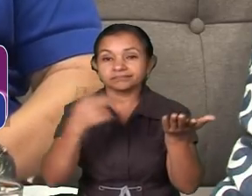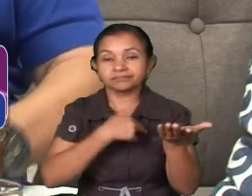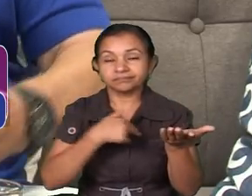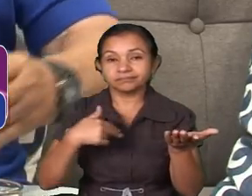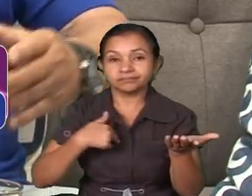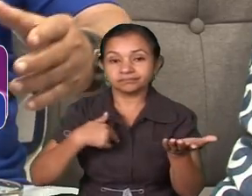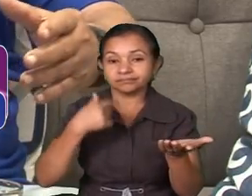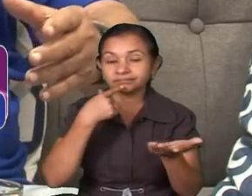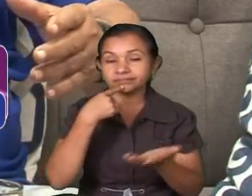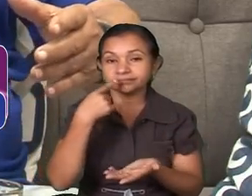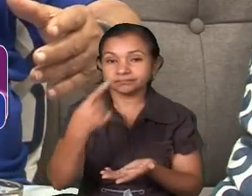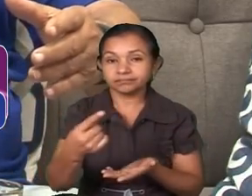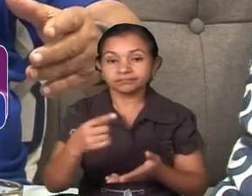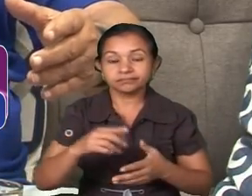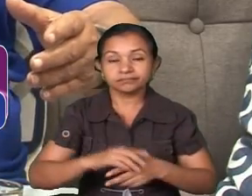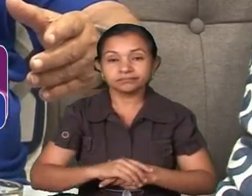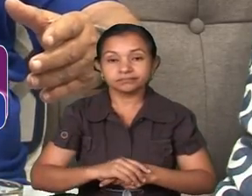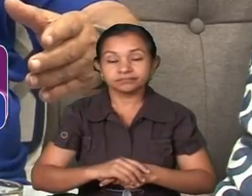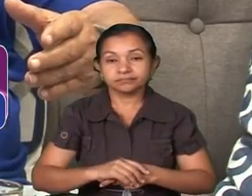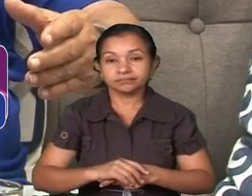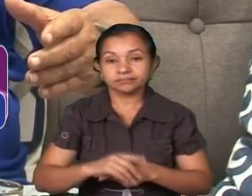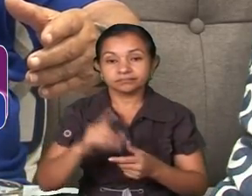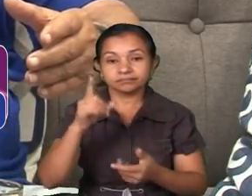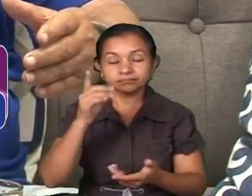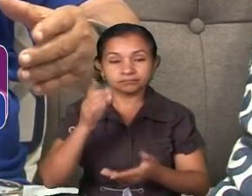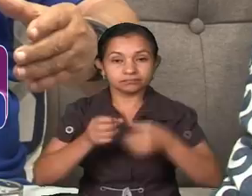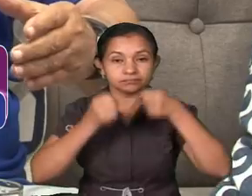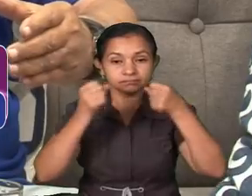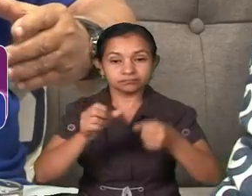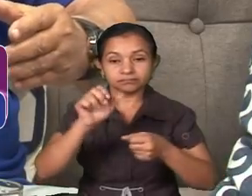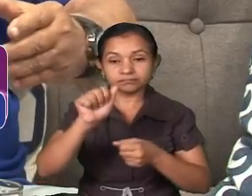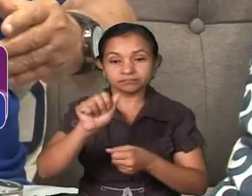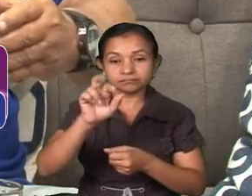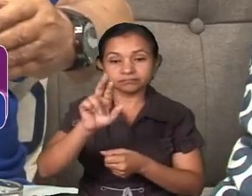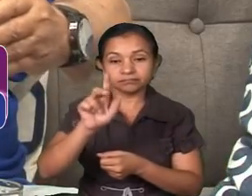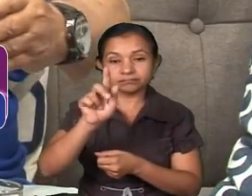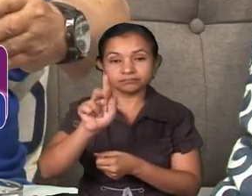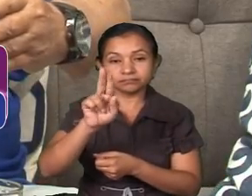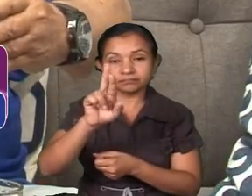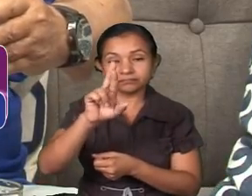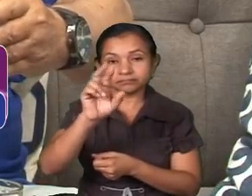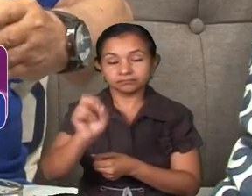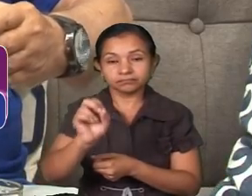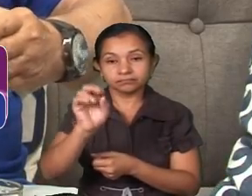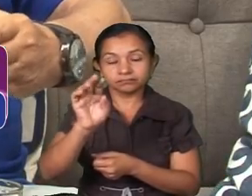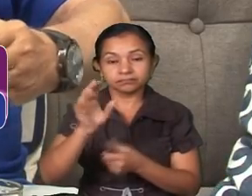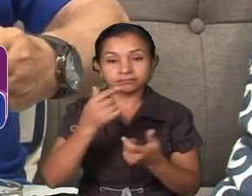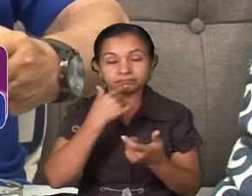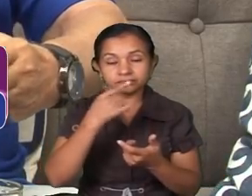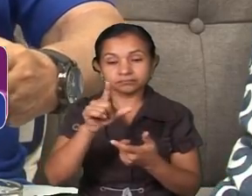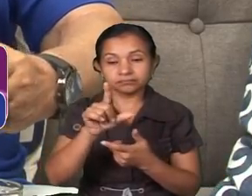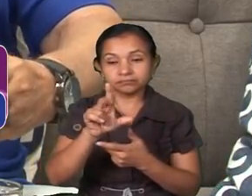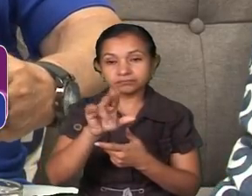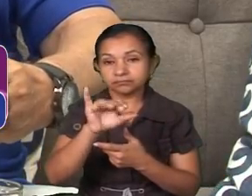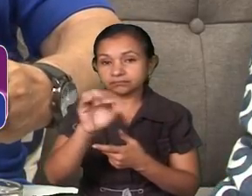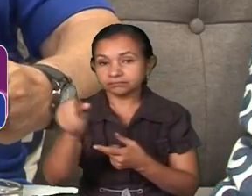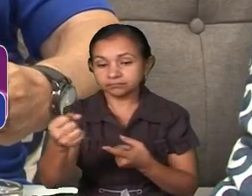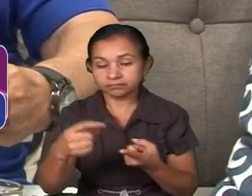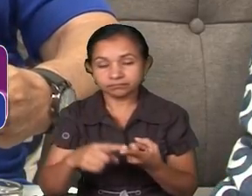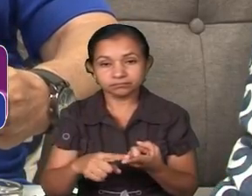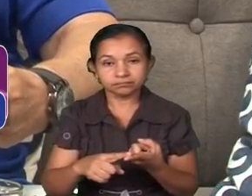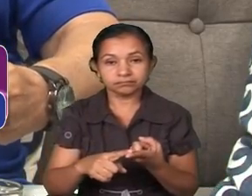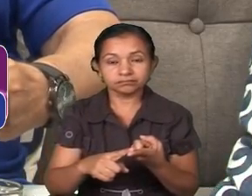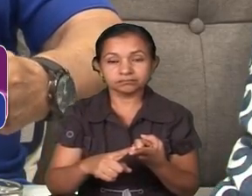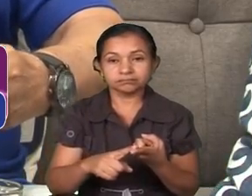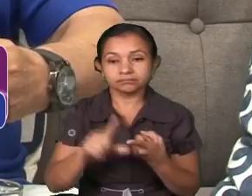Y eso se lo dijo una vez Arturo Cruz ahí en Cuarto Poder, a Luis Mora,